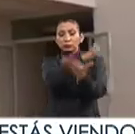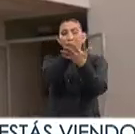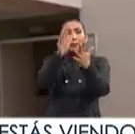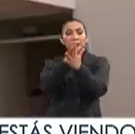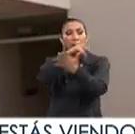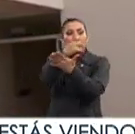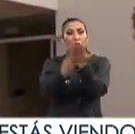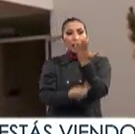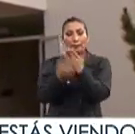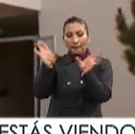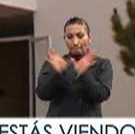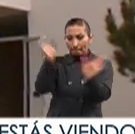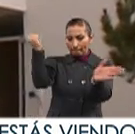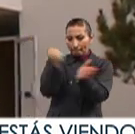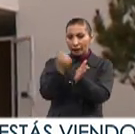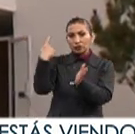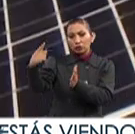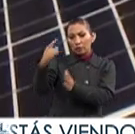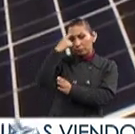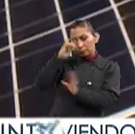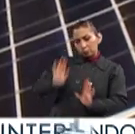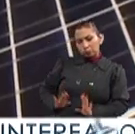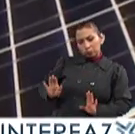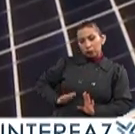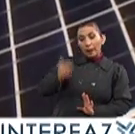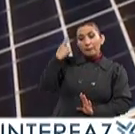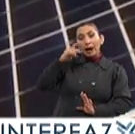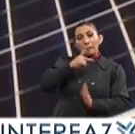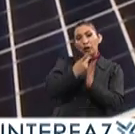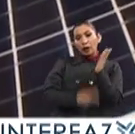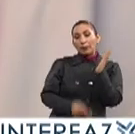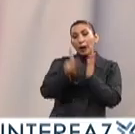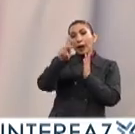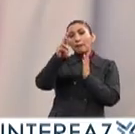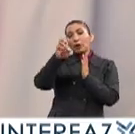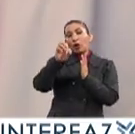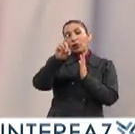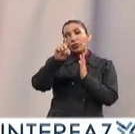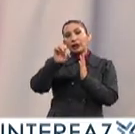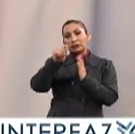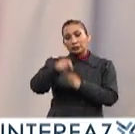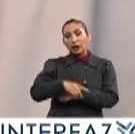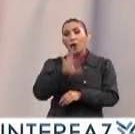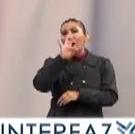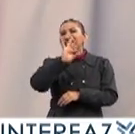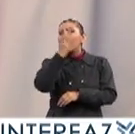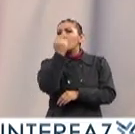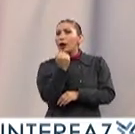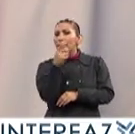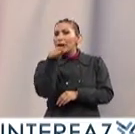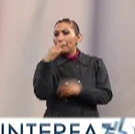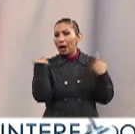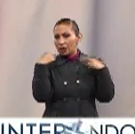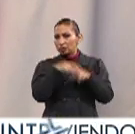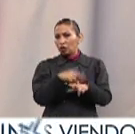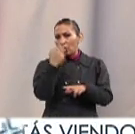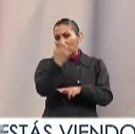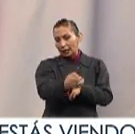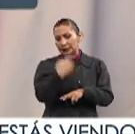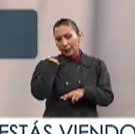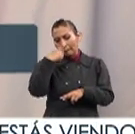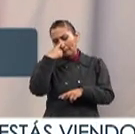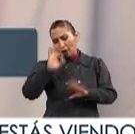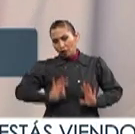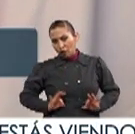participan en programas de acreditación de sus perfiles deseables en programas como el PRODEP. Tenemos alrededor de 49 docentes con este